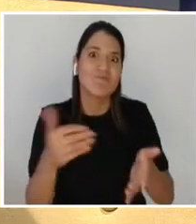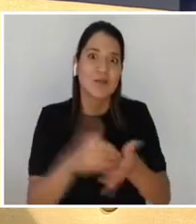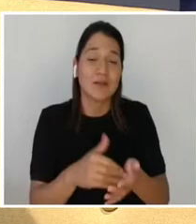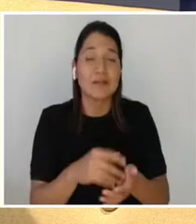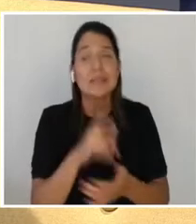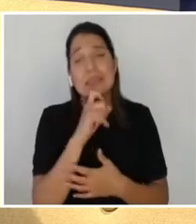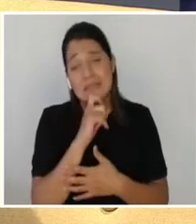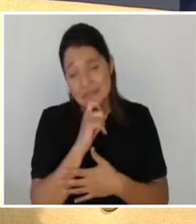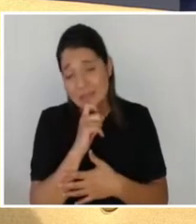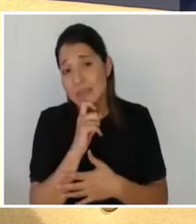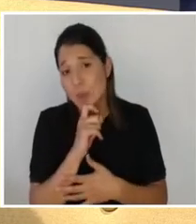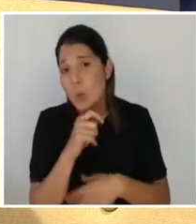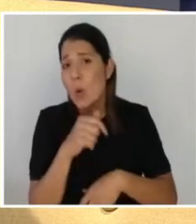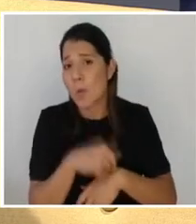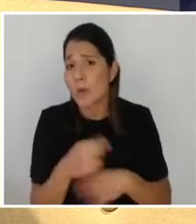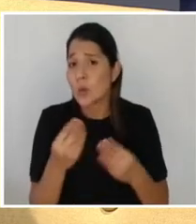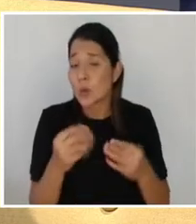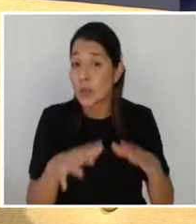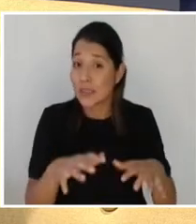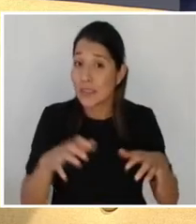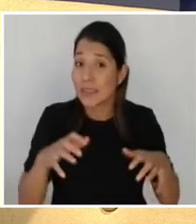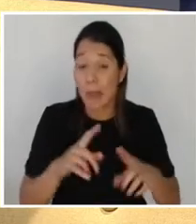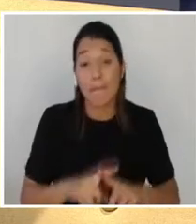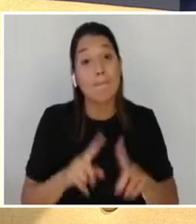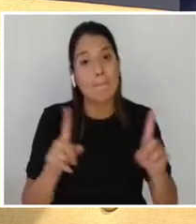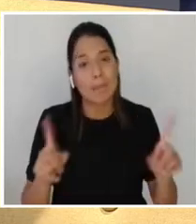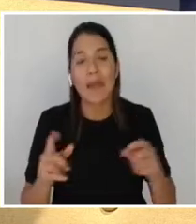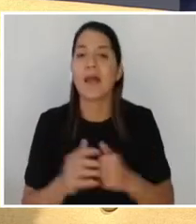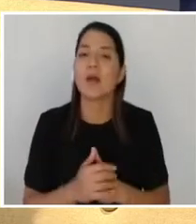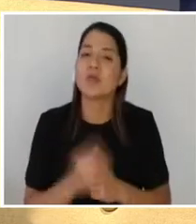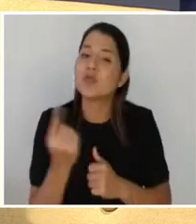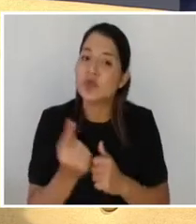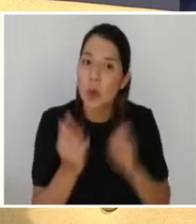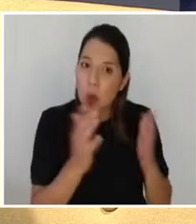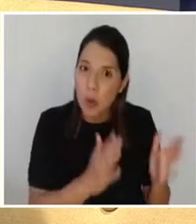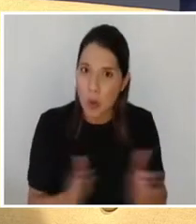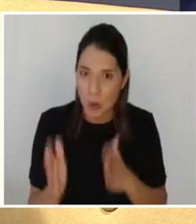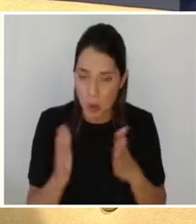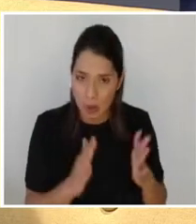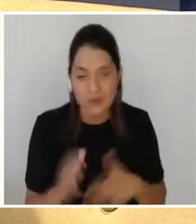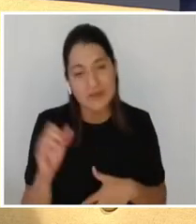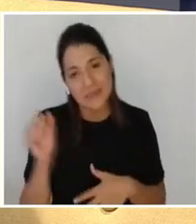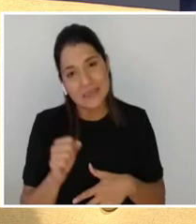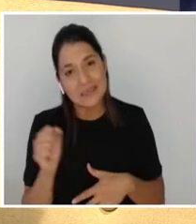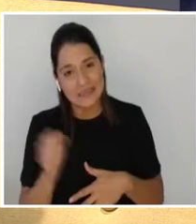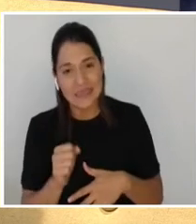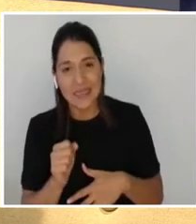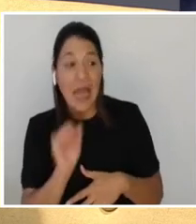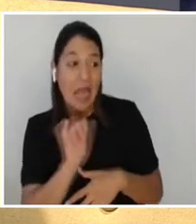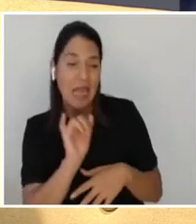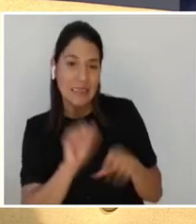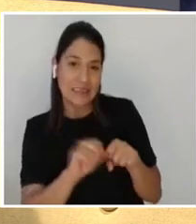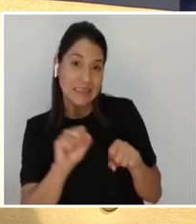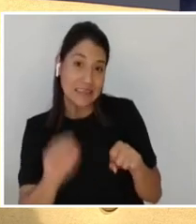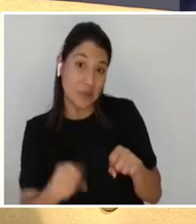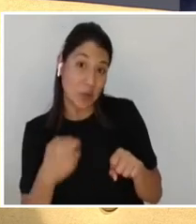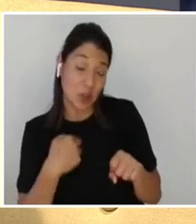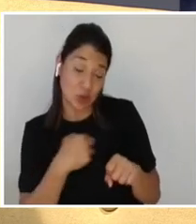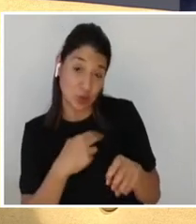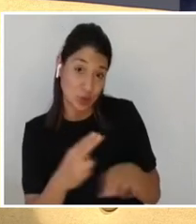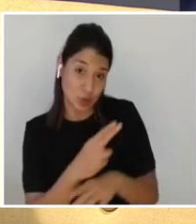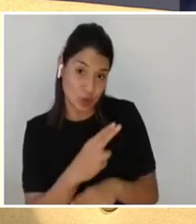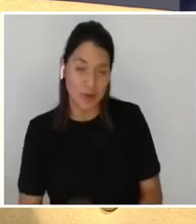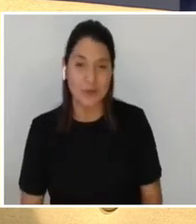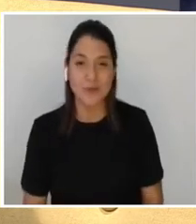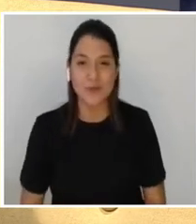tan estresante, pero es cuestión de acomodarse. Entonces, sí, ahí es, ese fue el sistema que utilizamos. Me